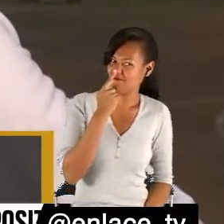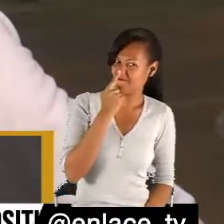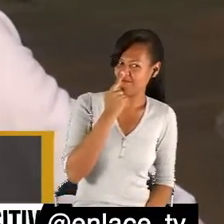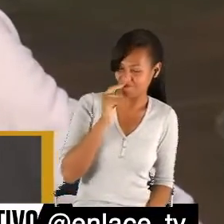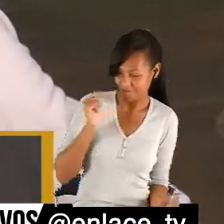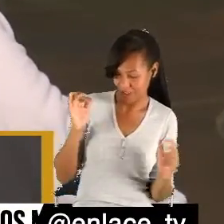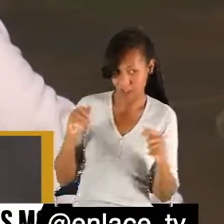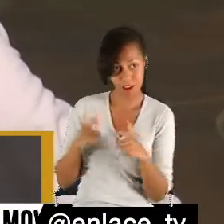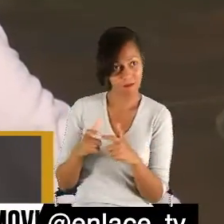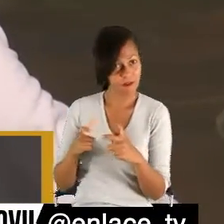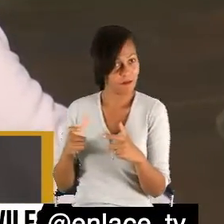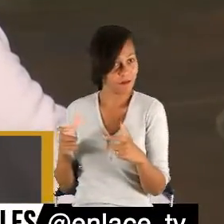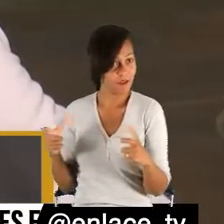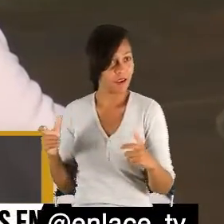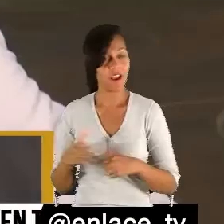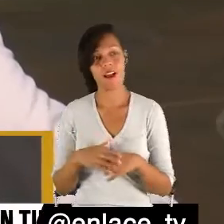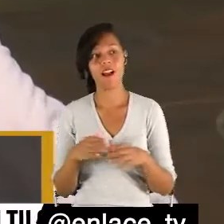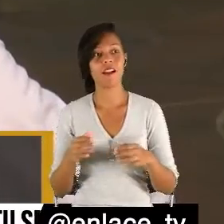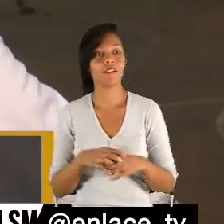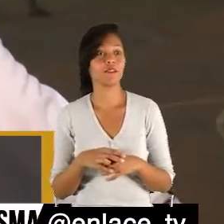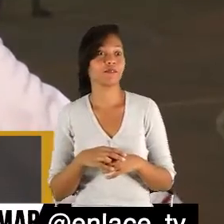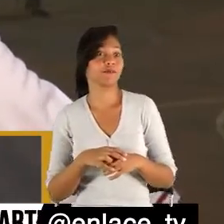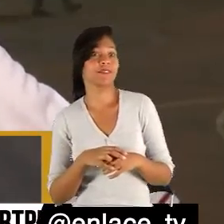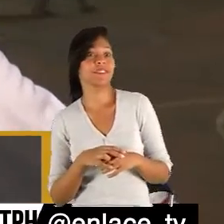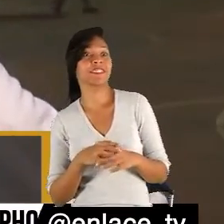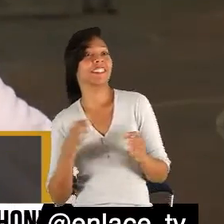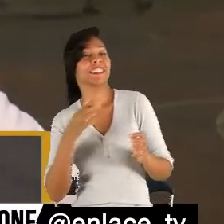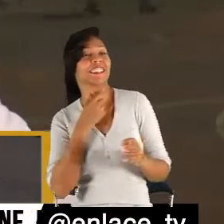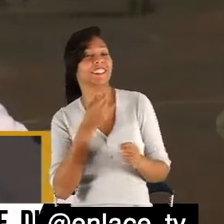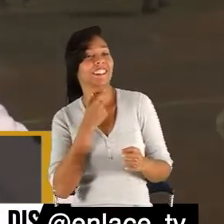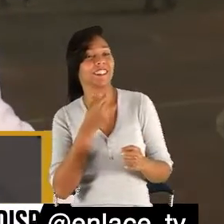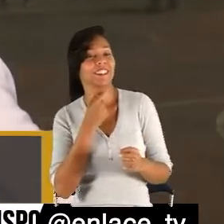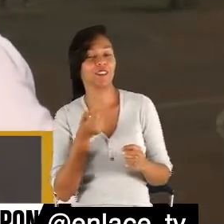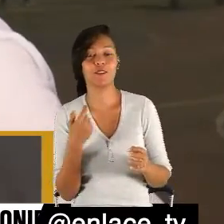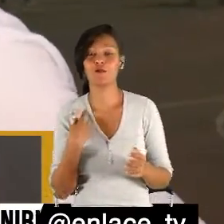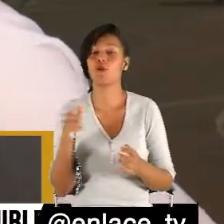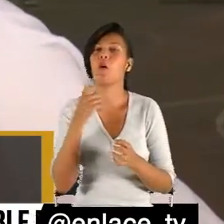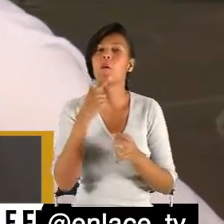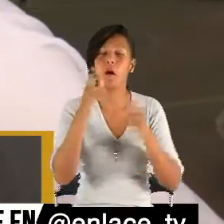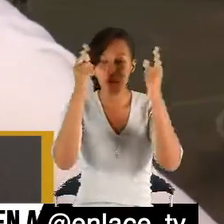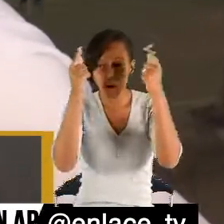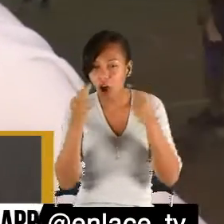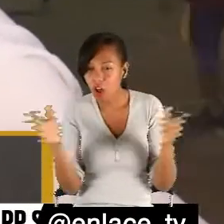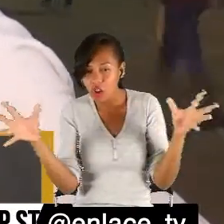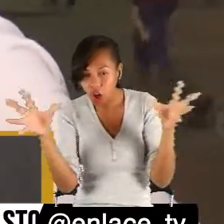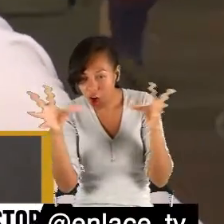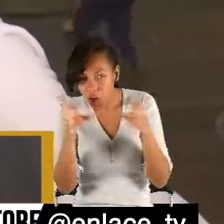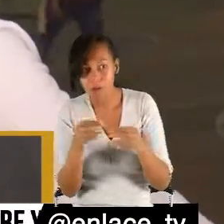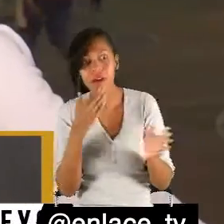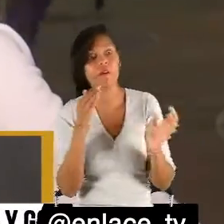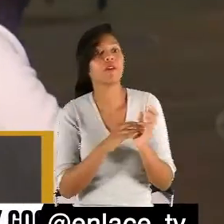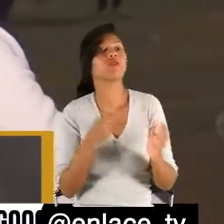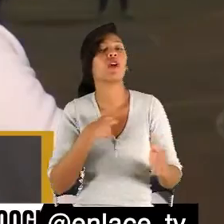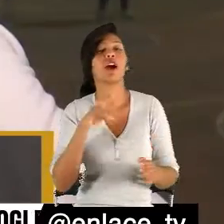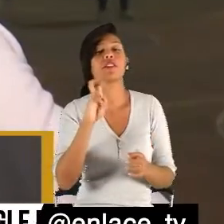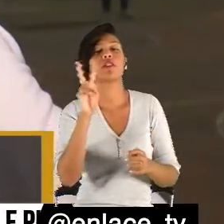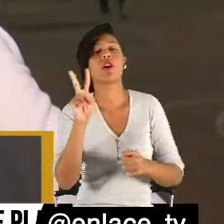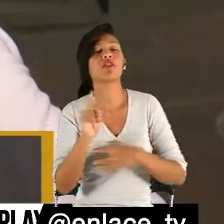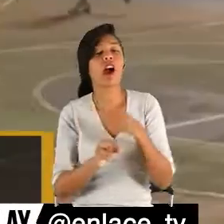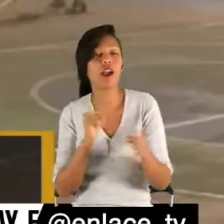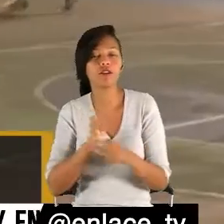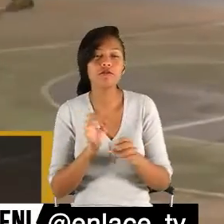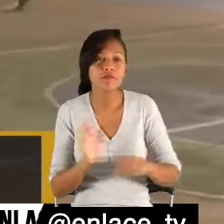humanos más de 1200 años yo tengo 72 y me mantengo